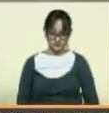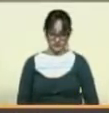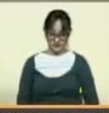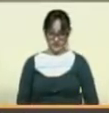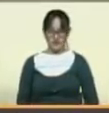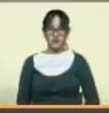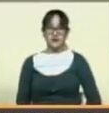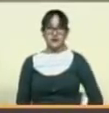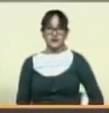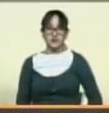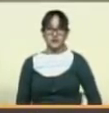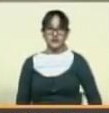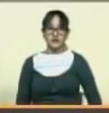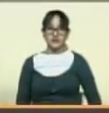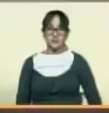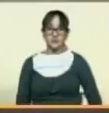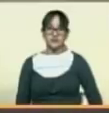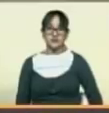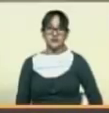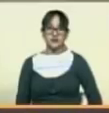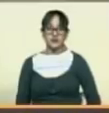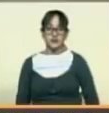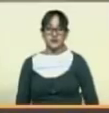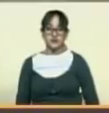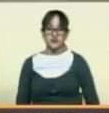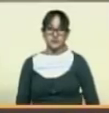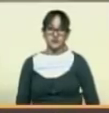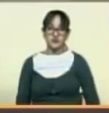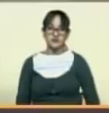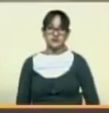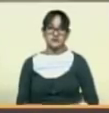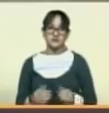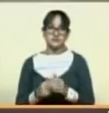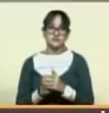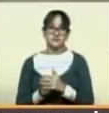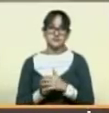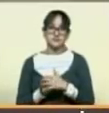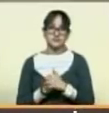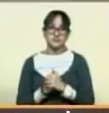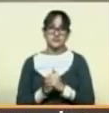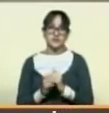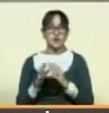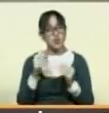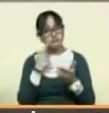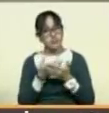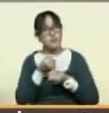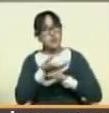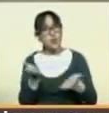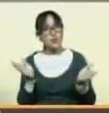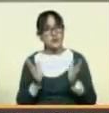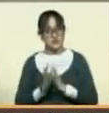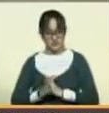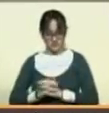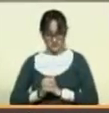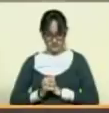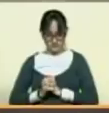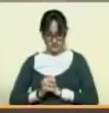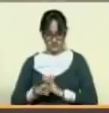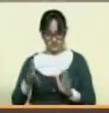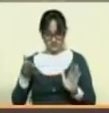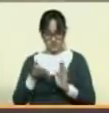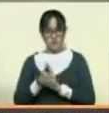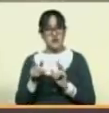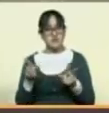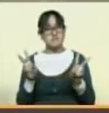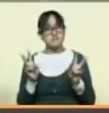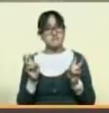todo lo que fue planteado el martes, ya lo dije. Todo lo que fue planteado ya lo hicimos público en relación a en esta